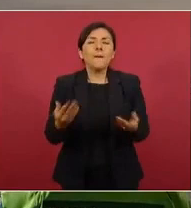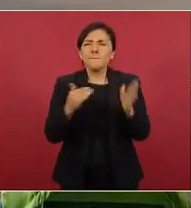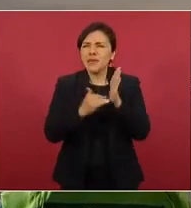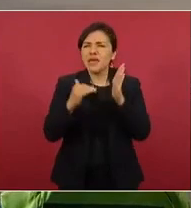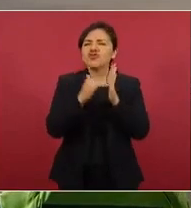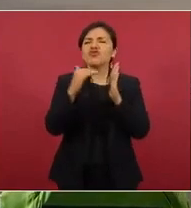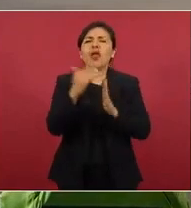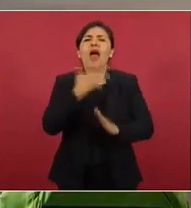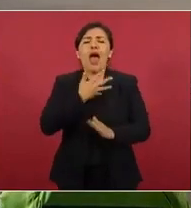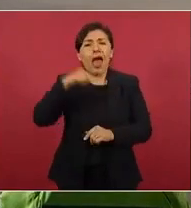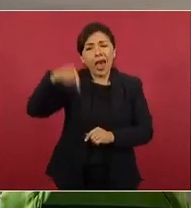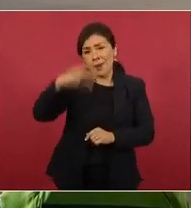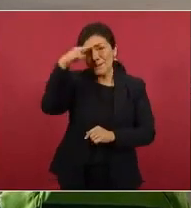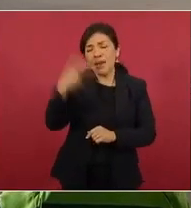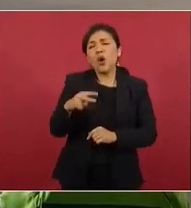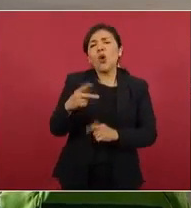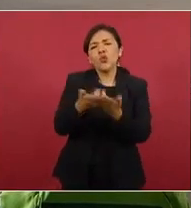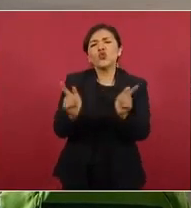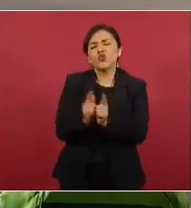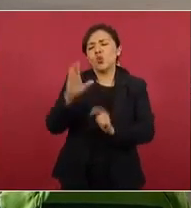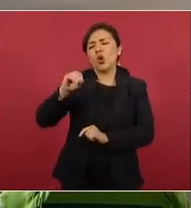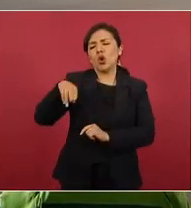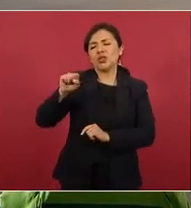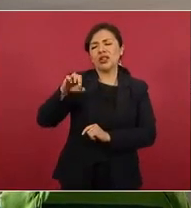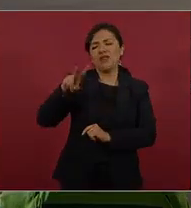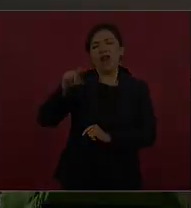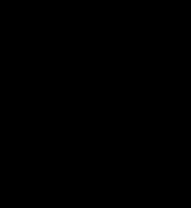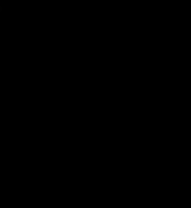los conservadores en México, millones.